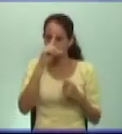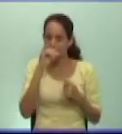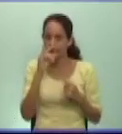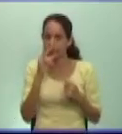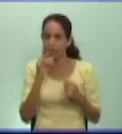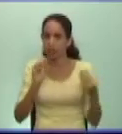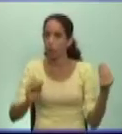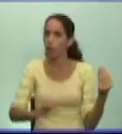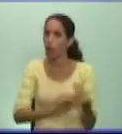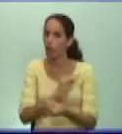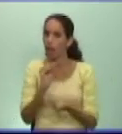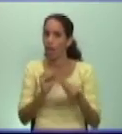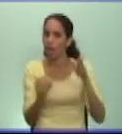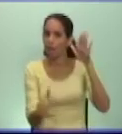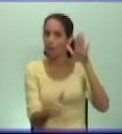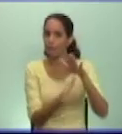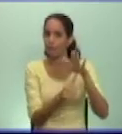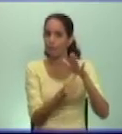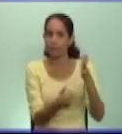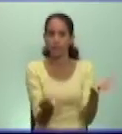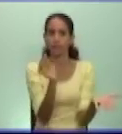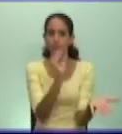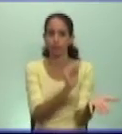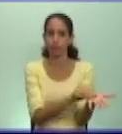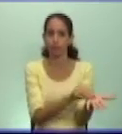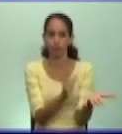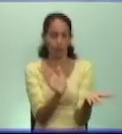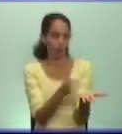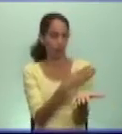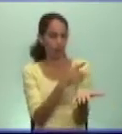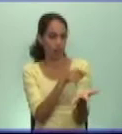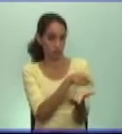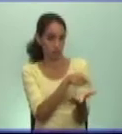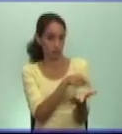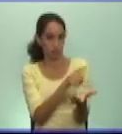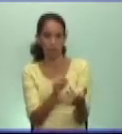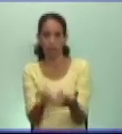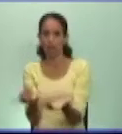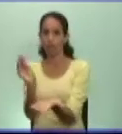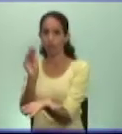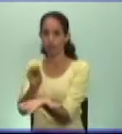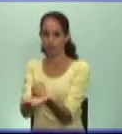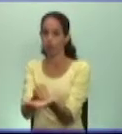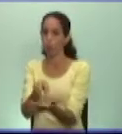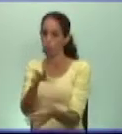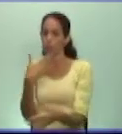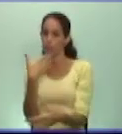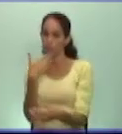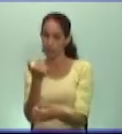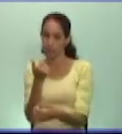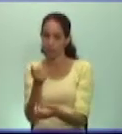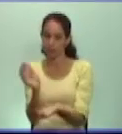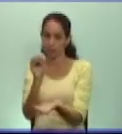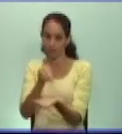de carácter nacionalista con mucha fuerza y sobre todo que rompan el vínculo con el capital extranjero, con el